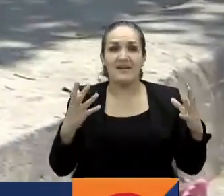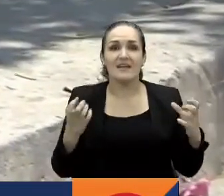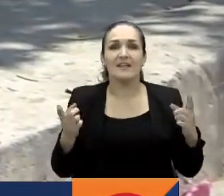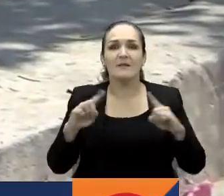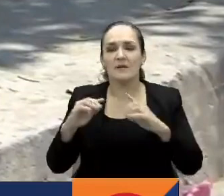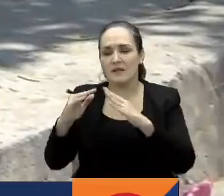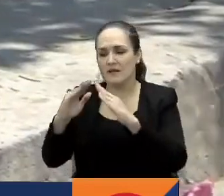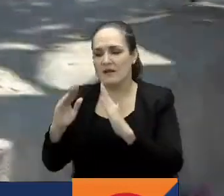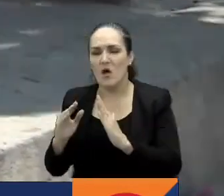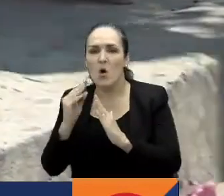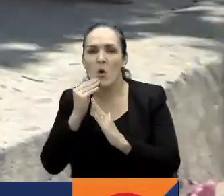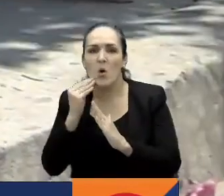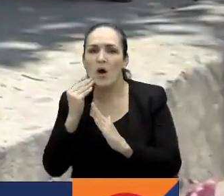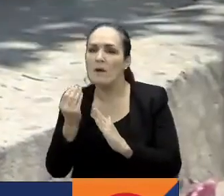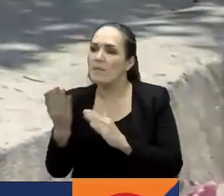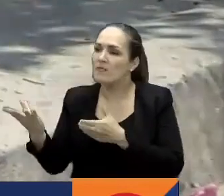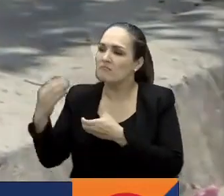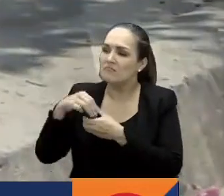paso.